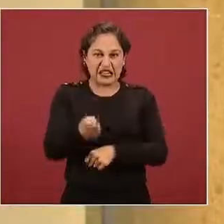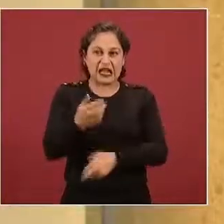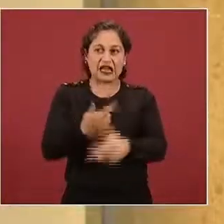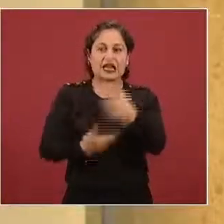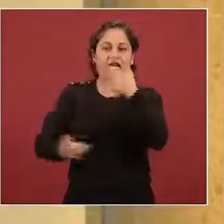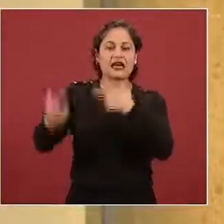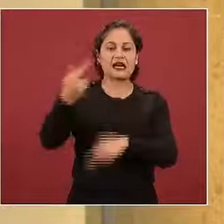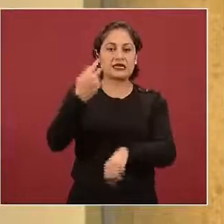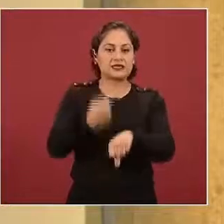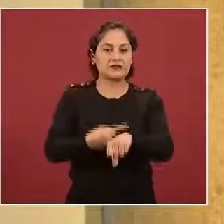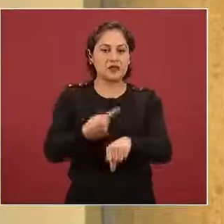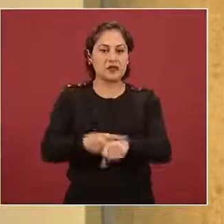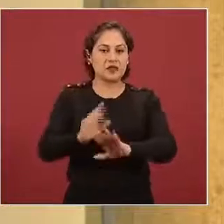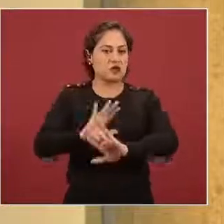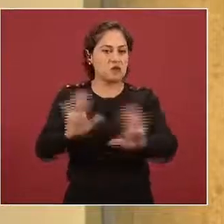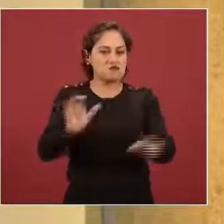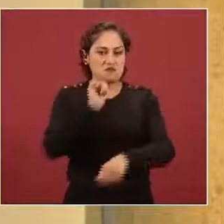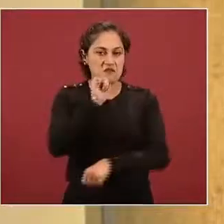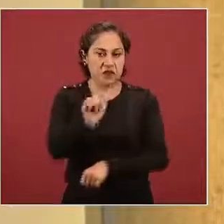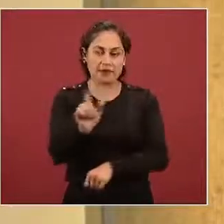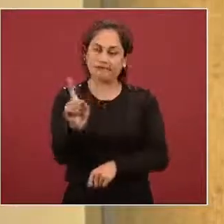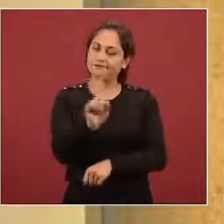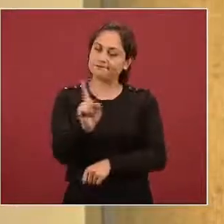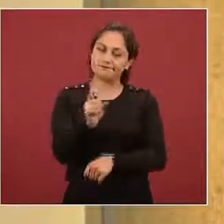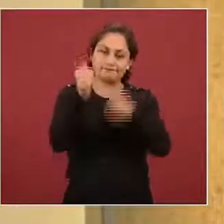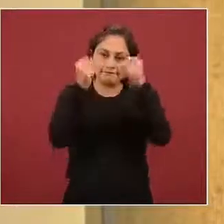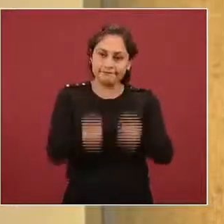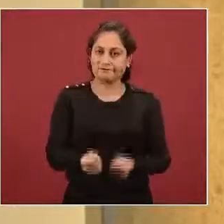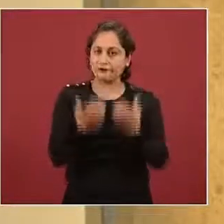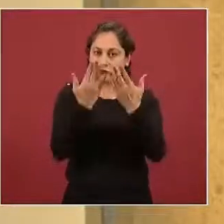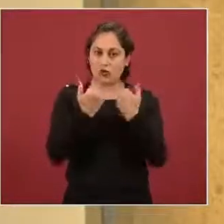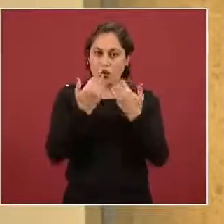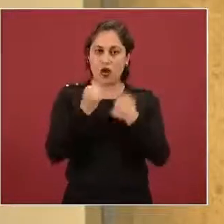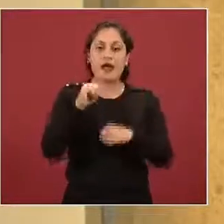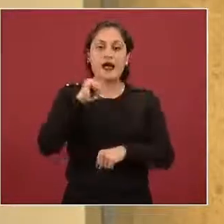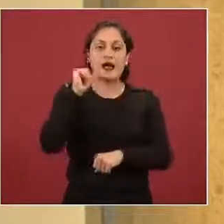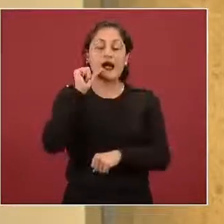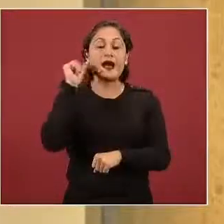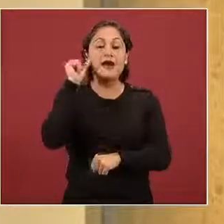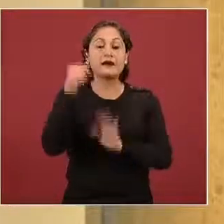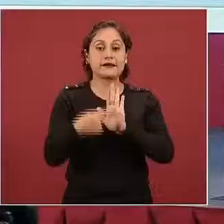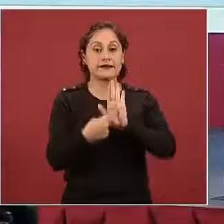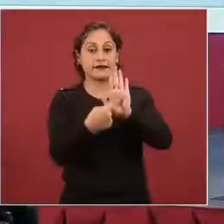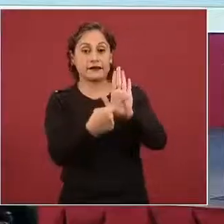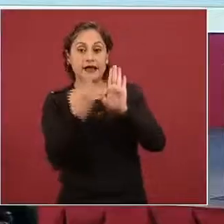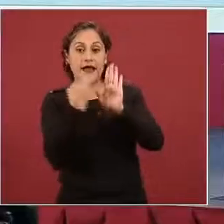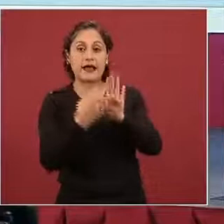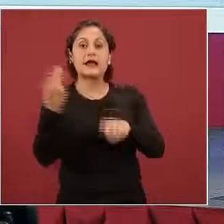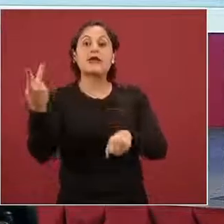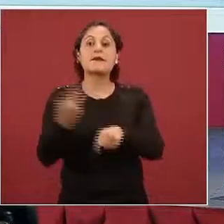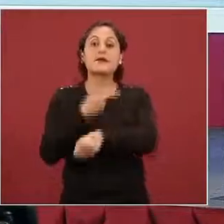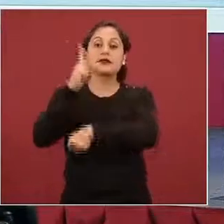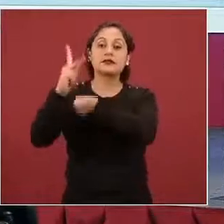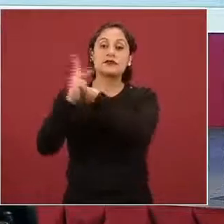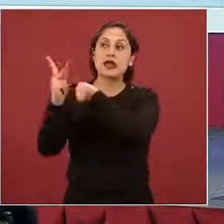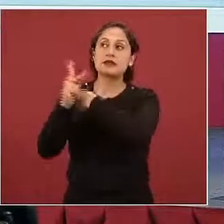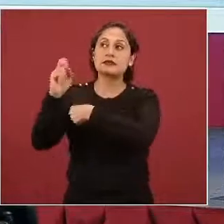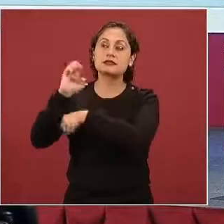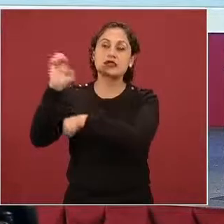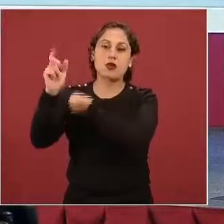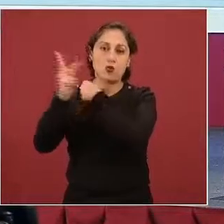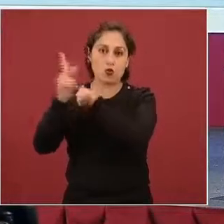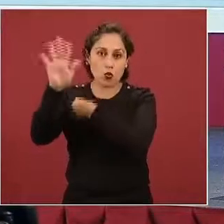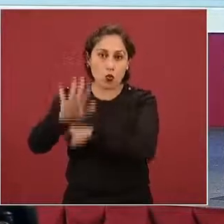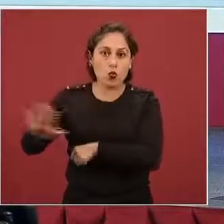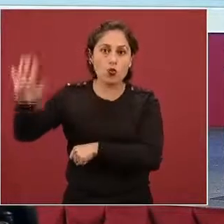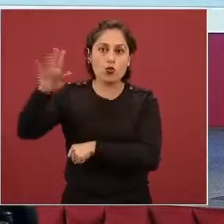rebrotes. Esto lo explicamos ayer mostrando los datos europeos, en donde en la mayoría, si no es que en todos los países de